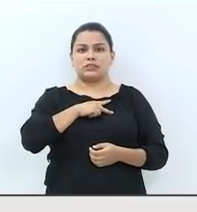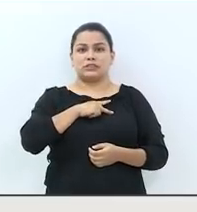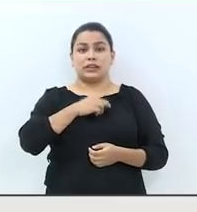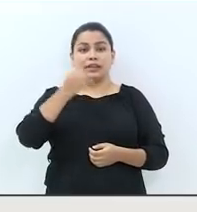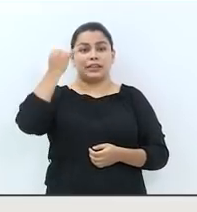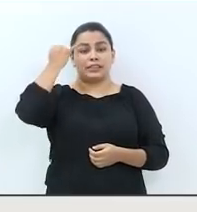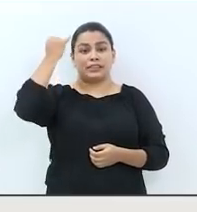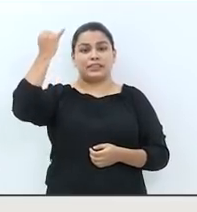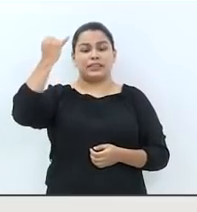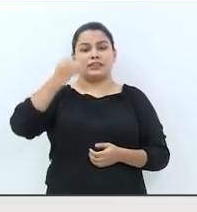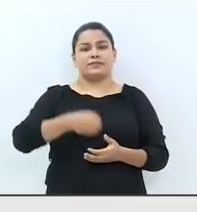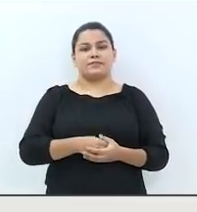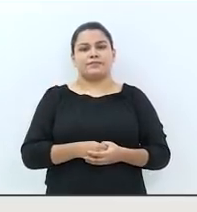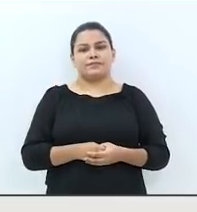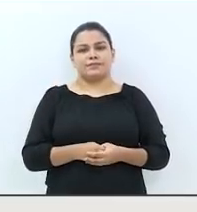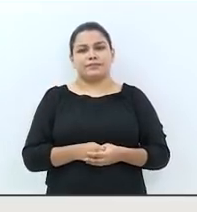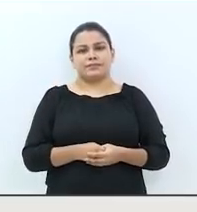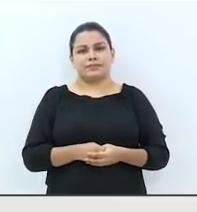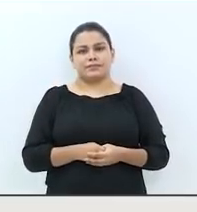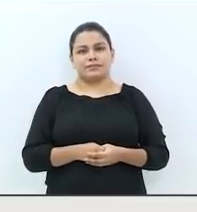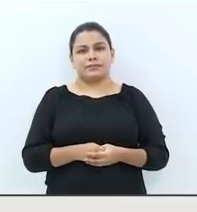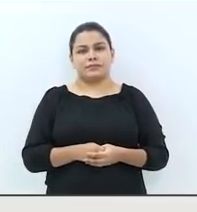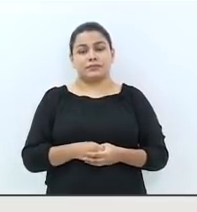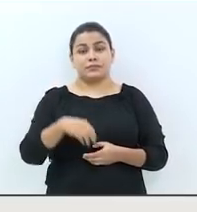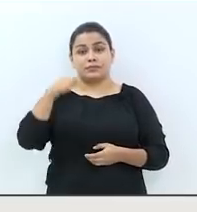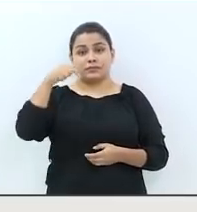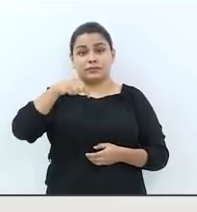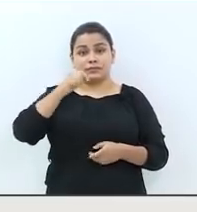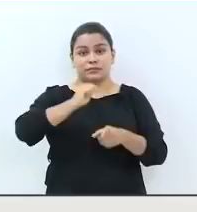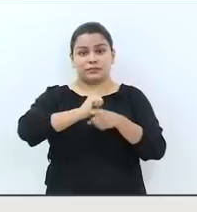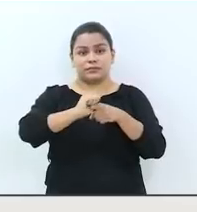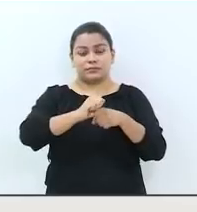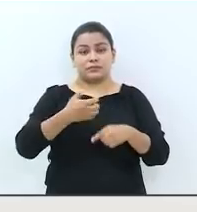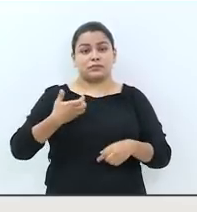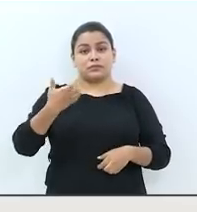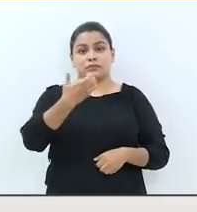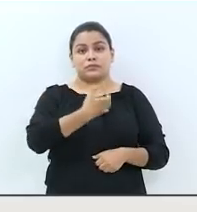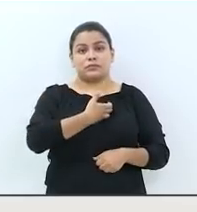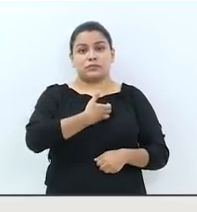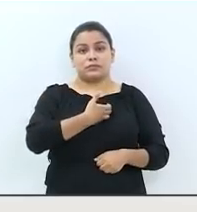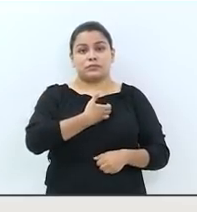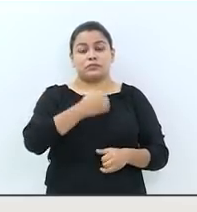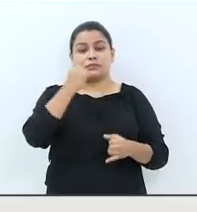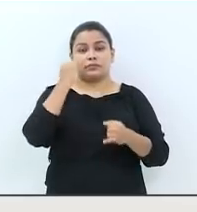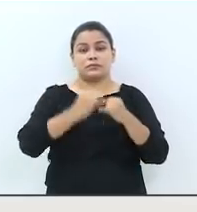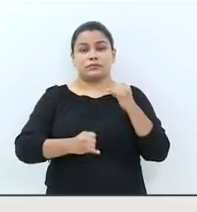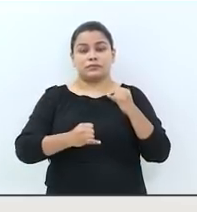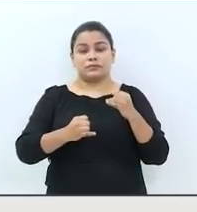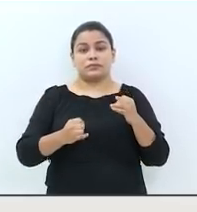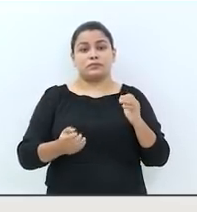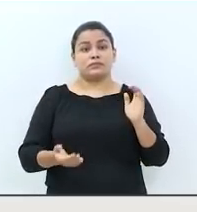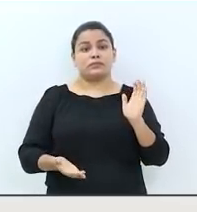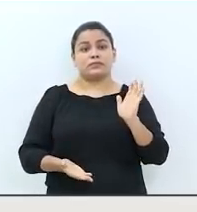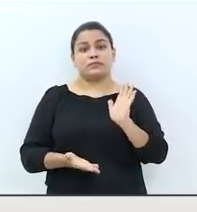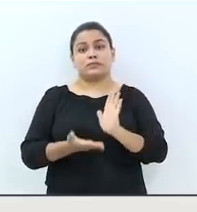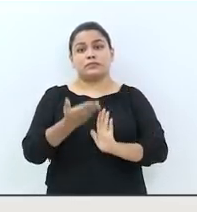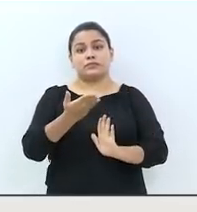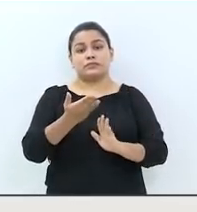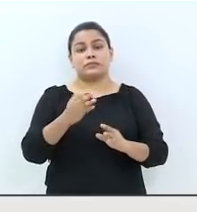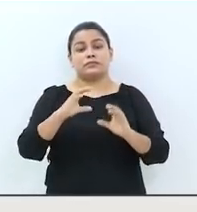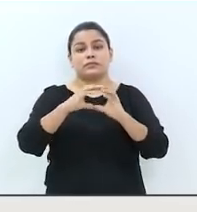clave, estimadas y estimados docentes, y es que este ejercicio nosotros lo vamos a terminar de desarrollar en las